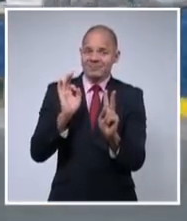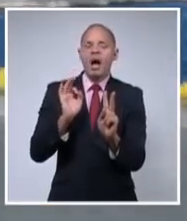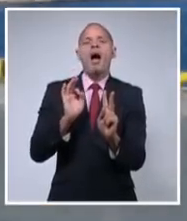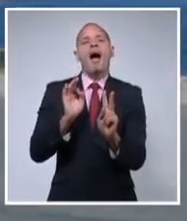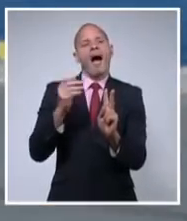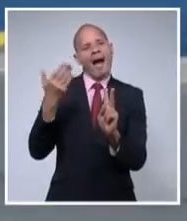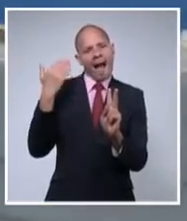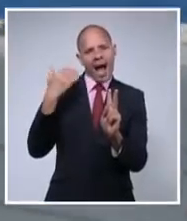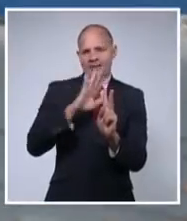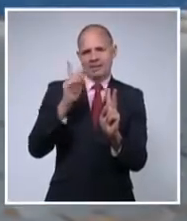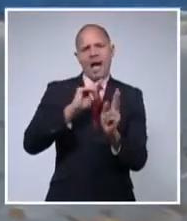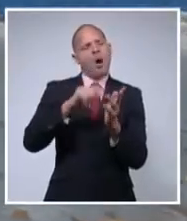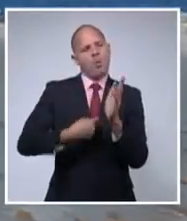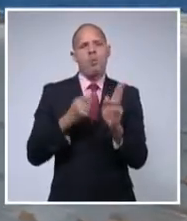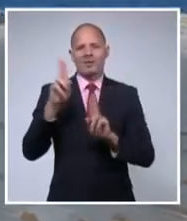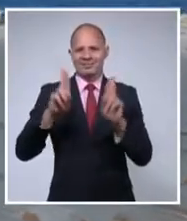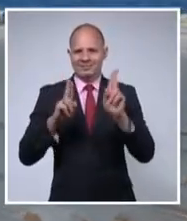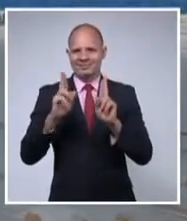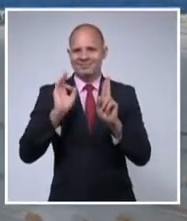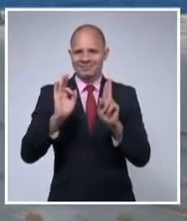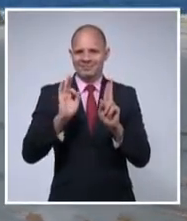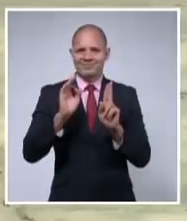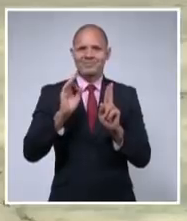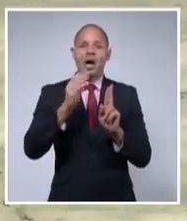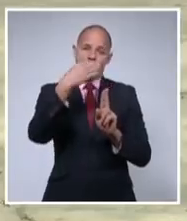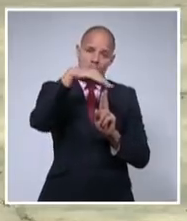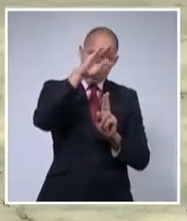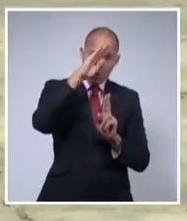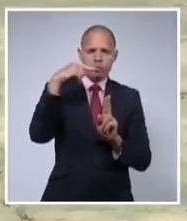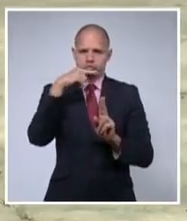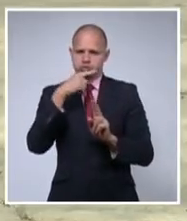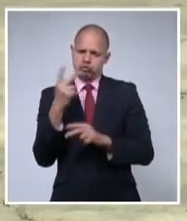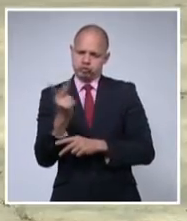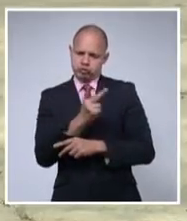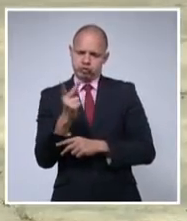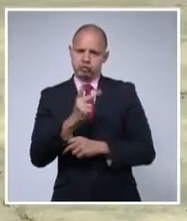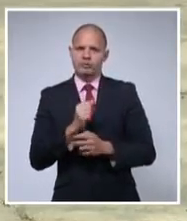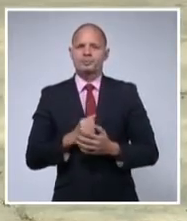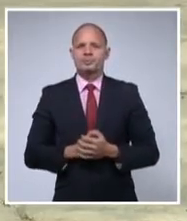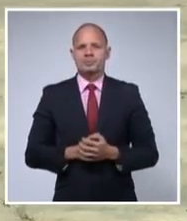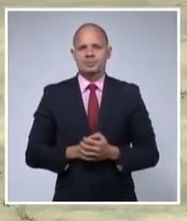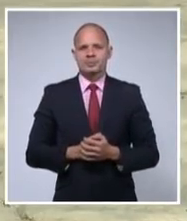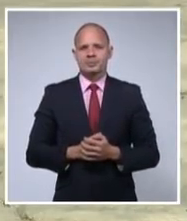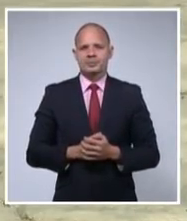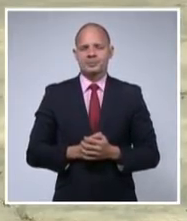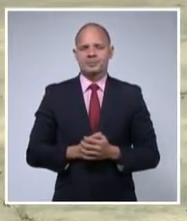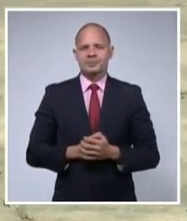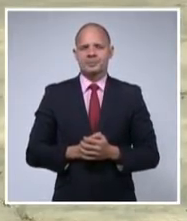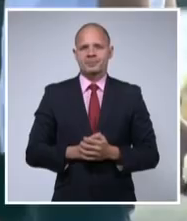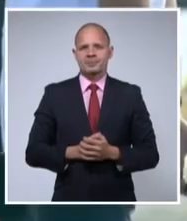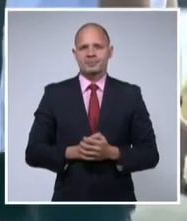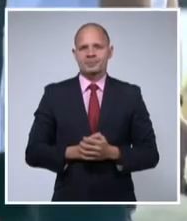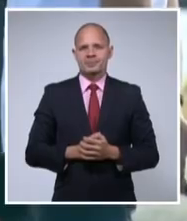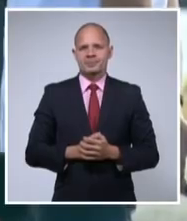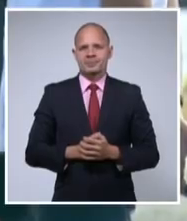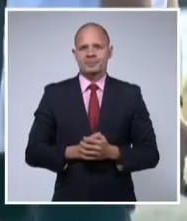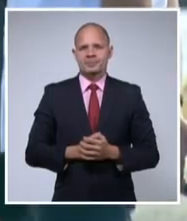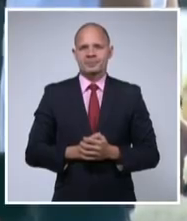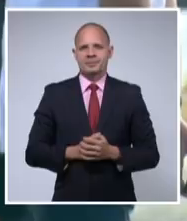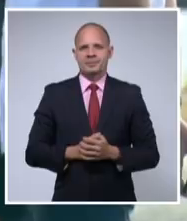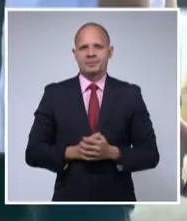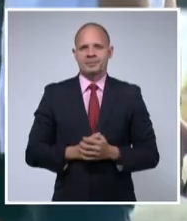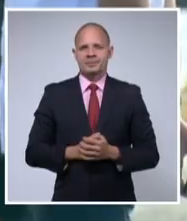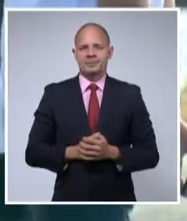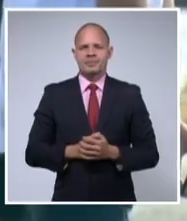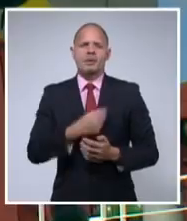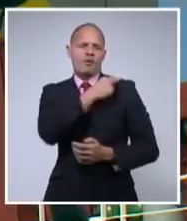programas de cooperación suscritos en la Comisión Intergubernamental Ruso-Cubana. Directivos